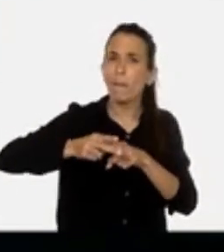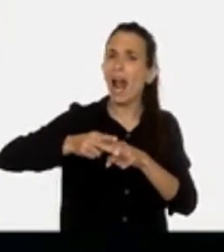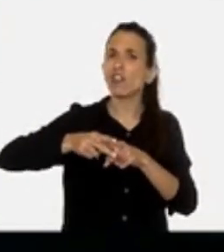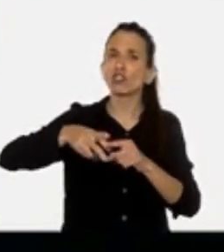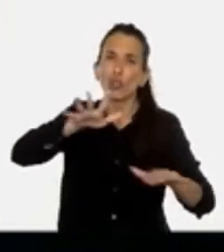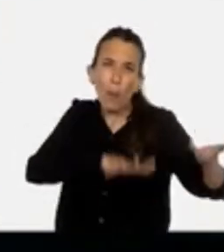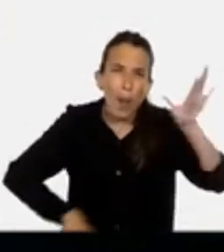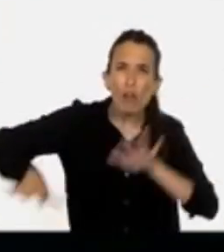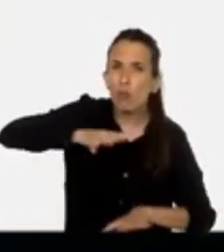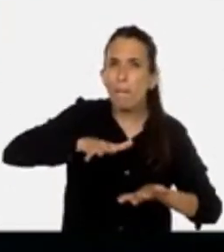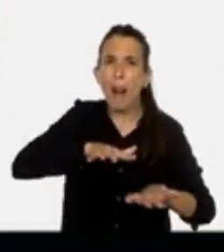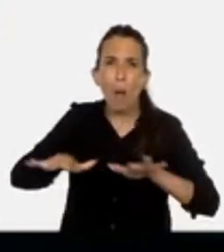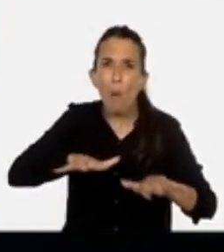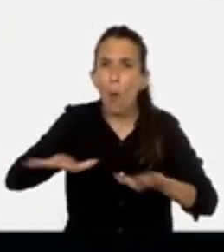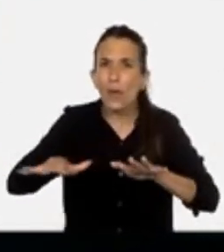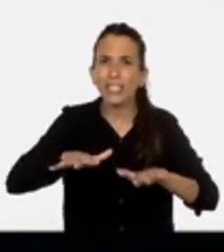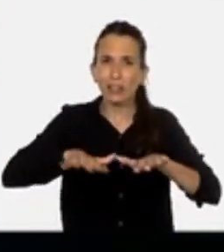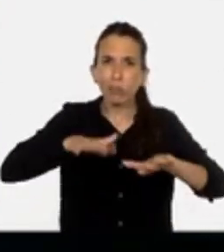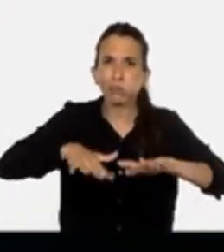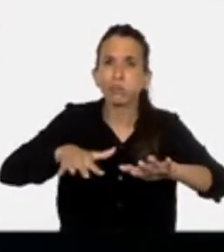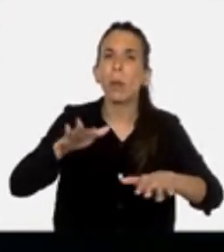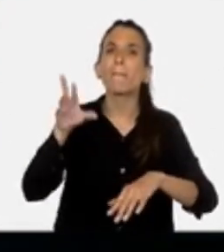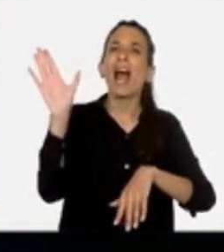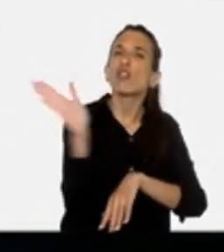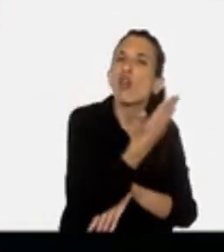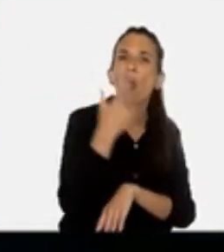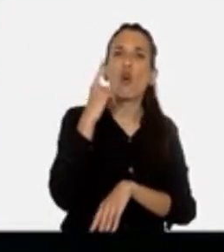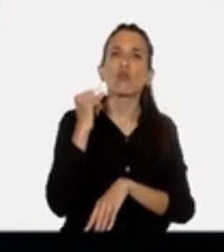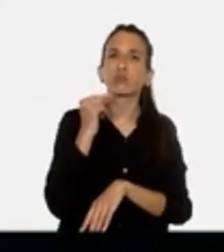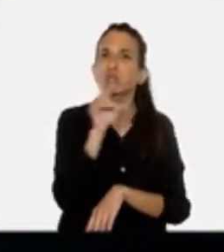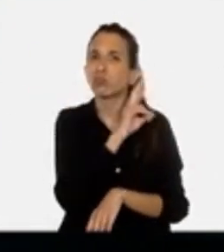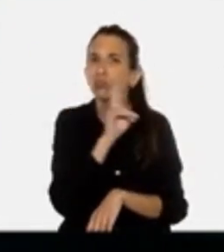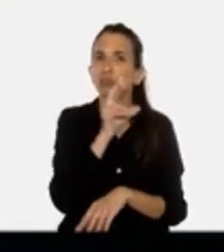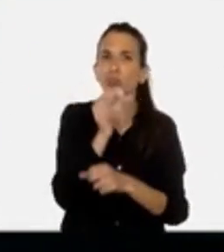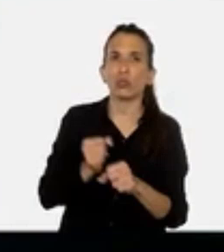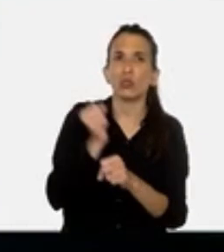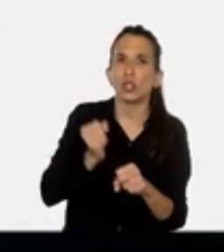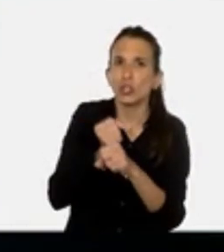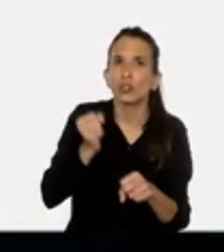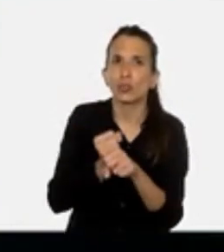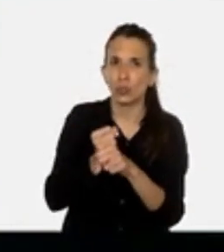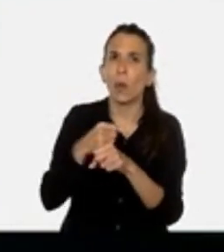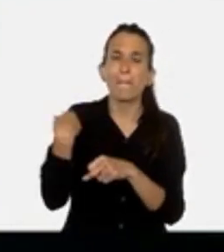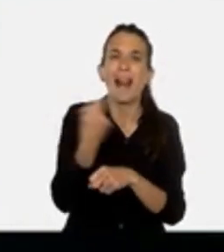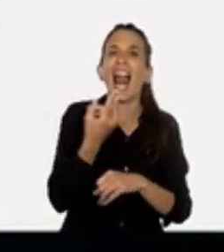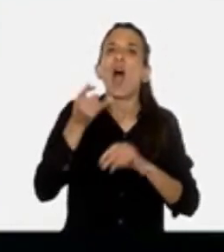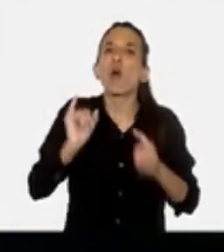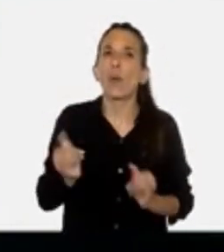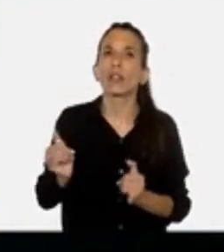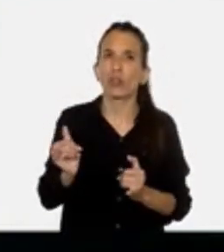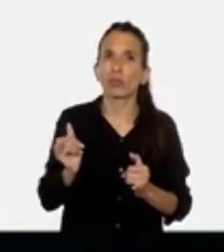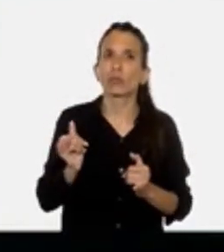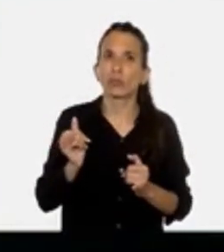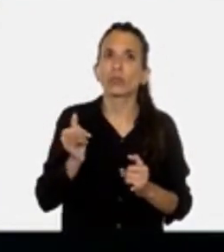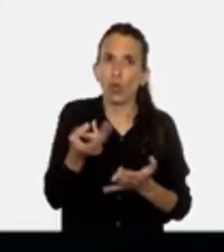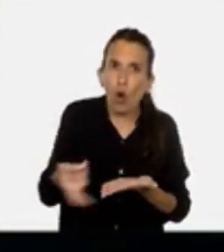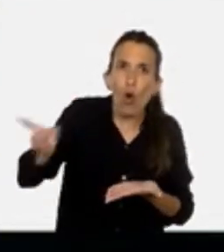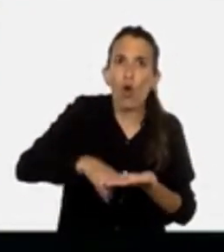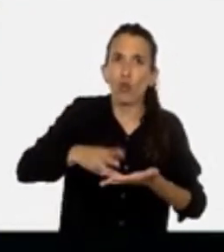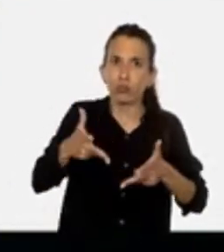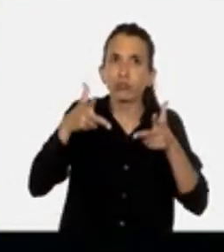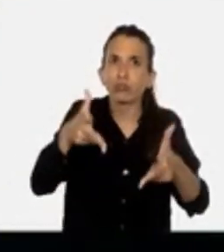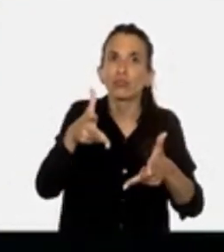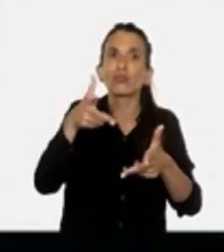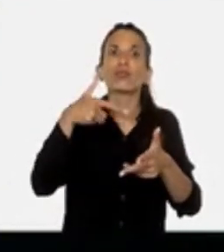para la movilización de las y los trabajadores las mujeres las disidencias y la juventud con el aumento obviamente en la